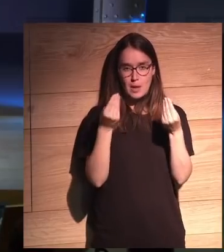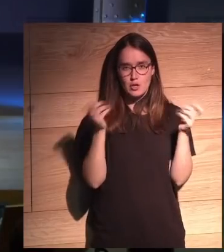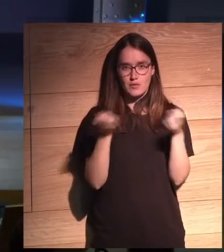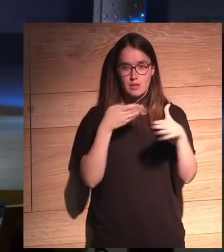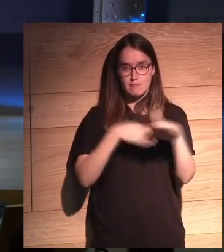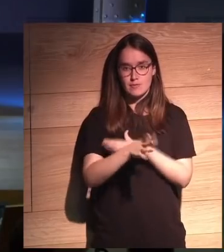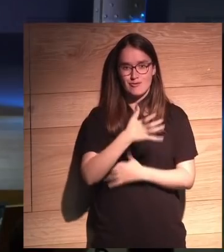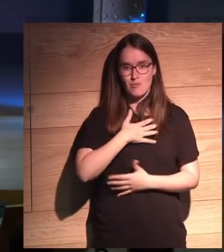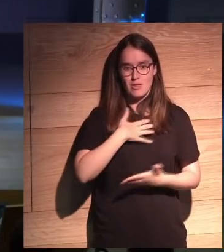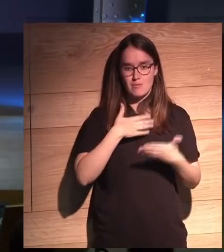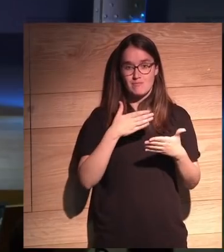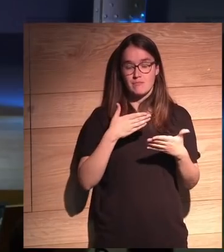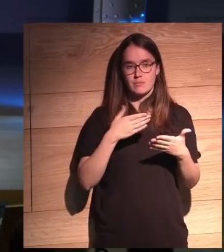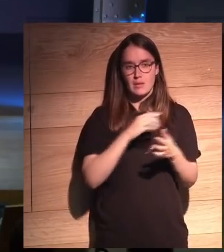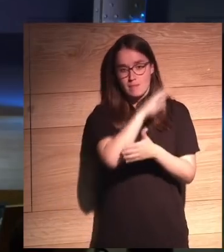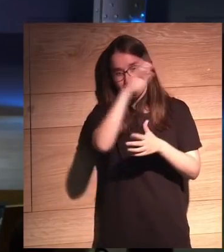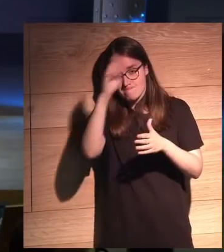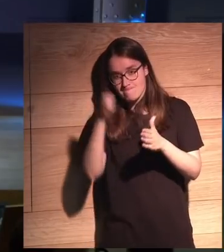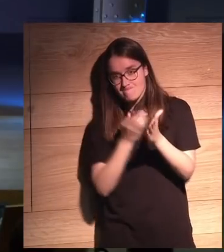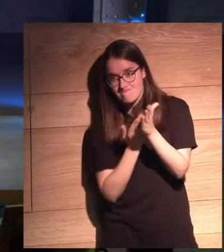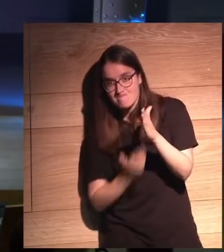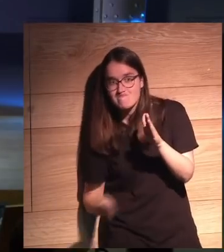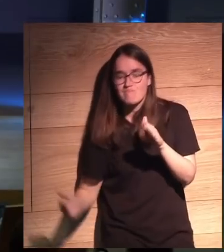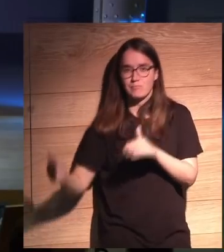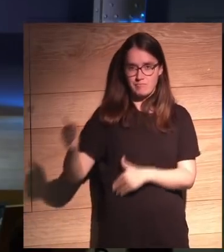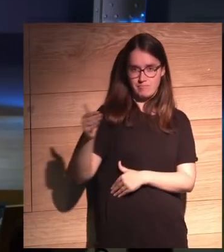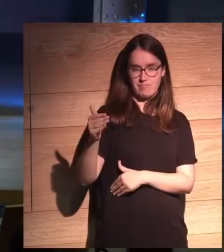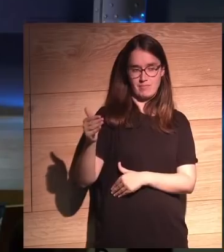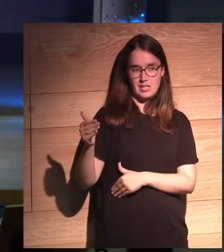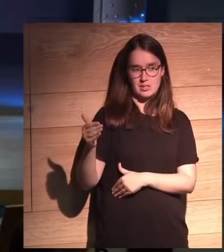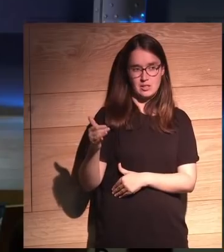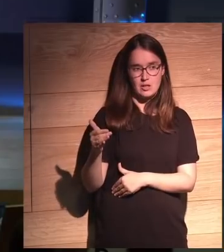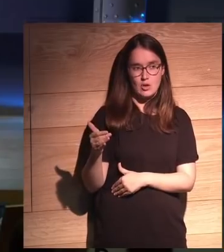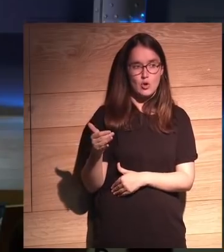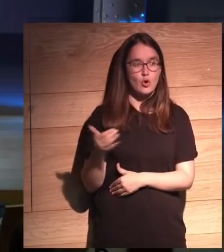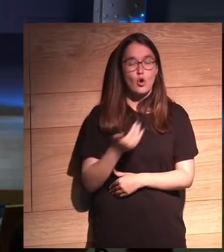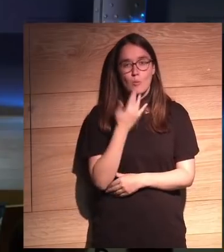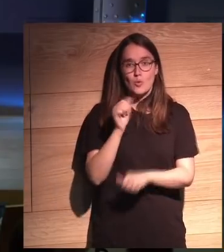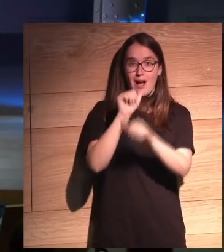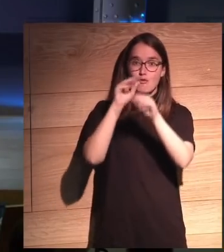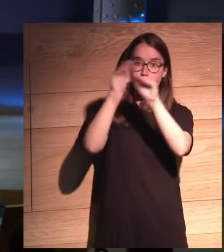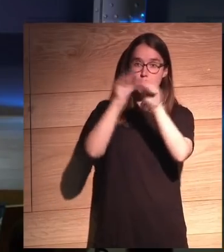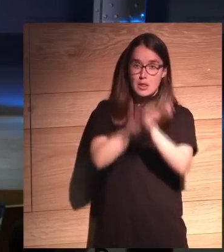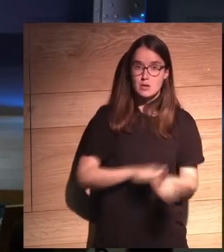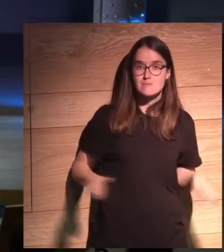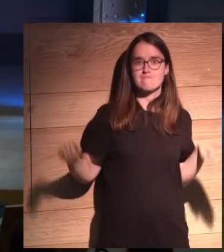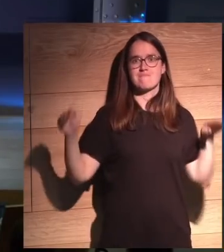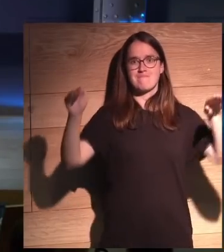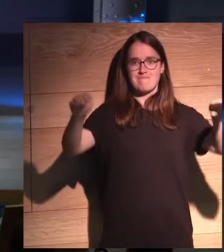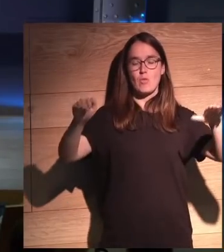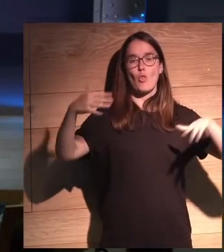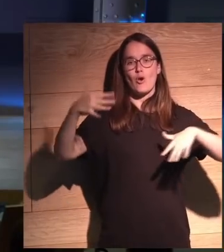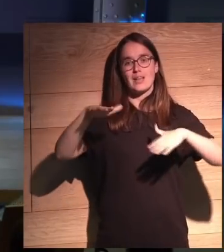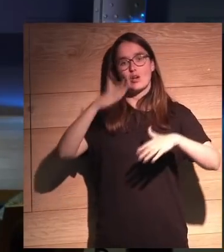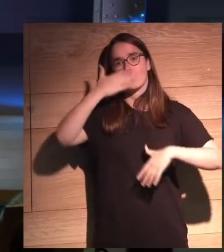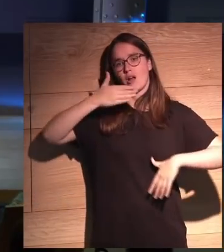pues tienen que buscar este subterfugio. Bueno, no es un subterfugio, es una formación paralela en las